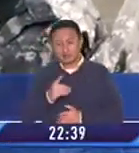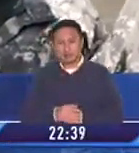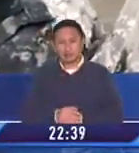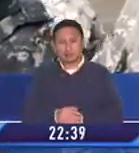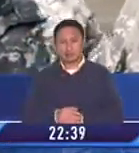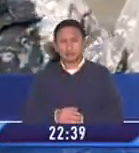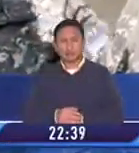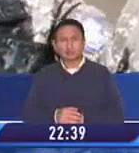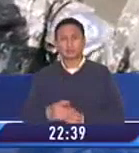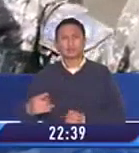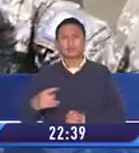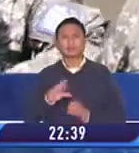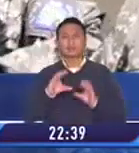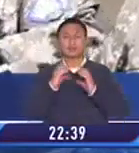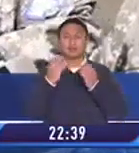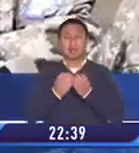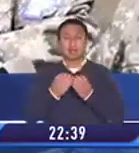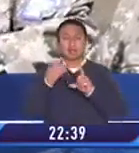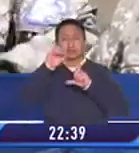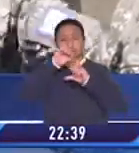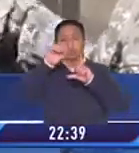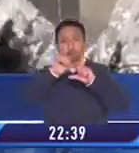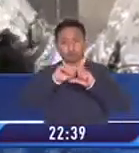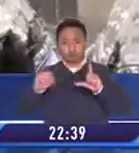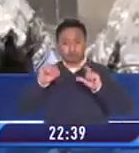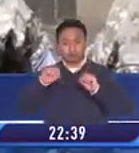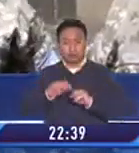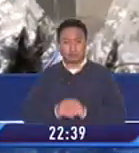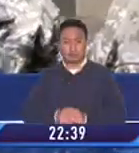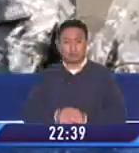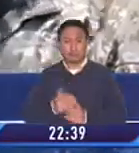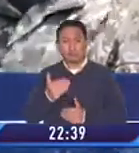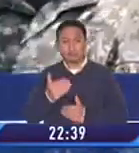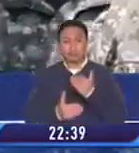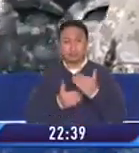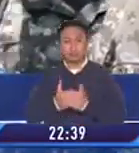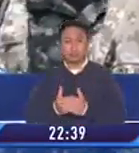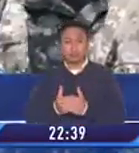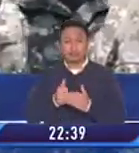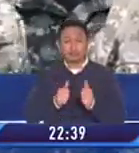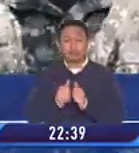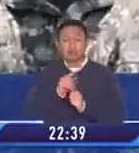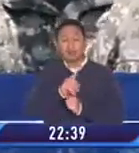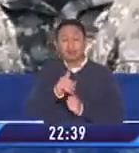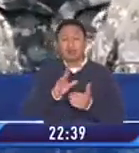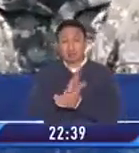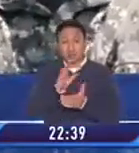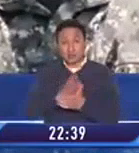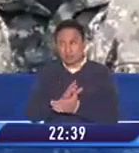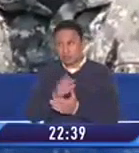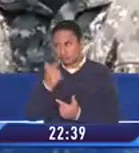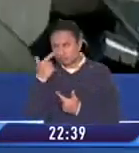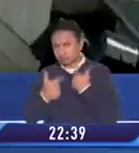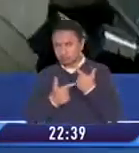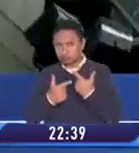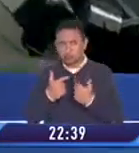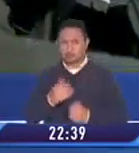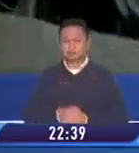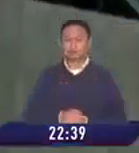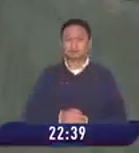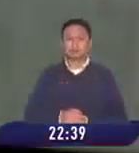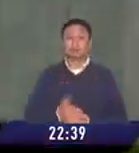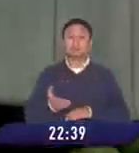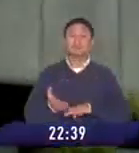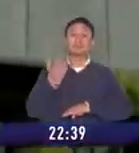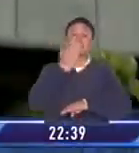de declarar las clases virtuales para que se pueda ir evaluando cada centro educativo y poco a poco que vayan integrándose. La